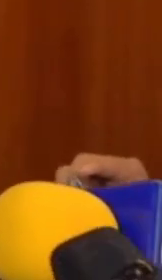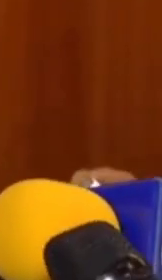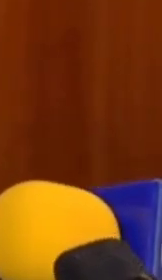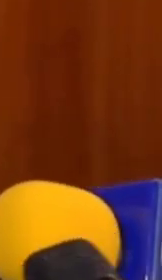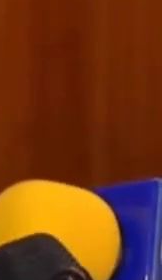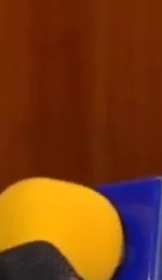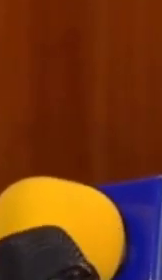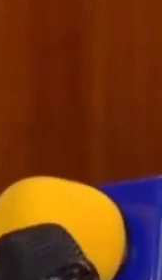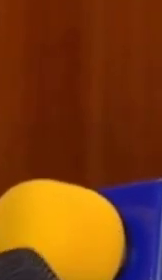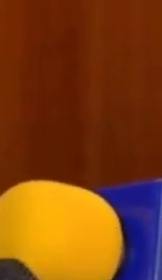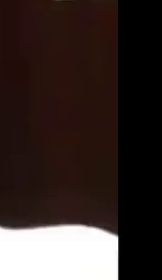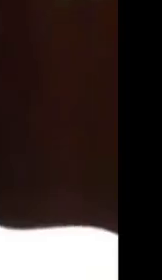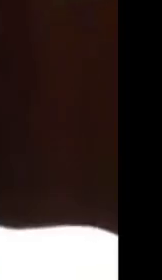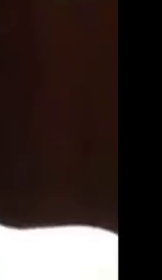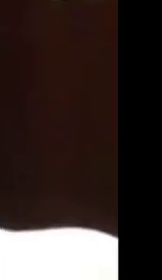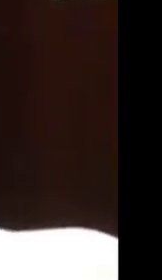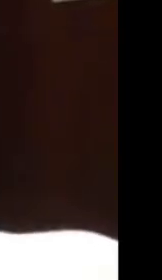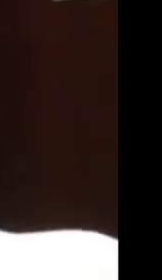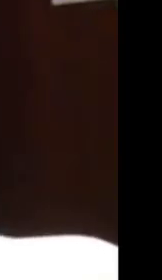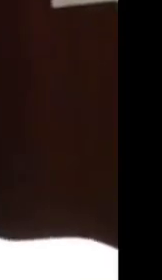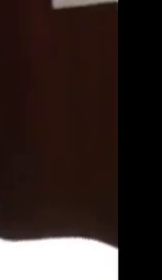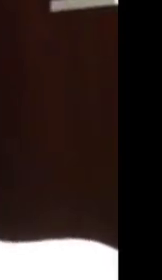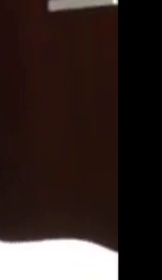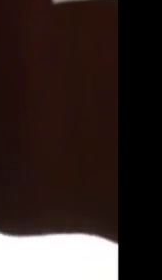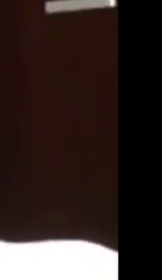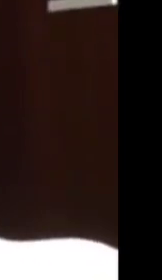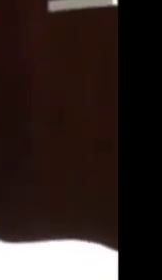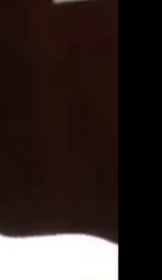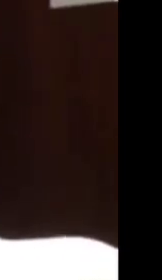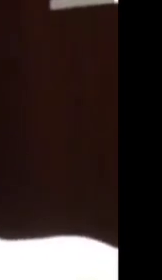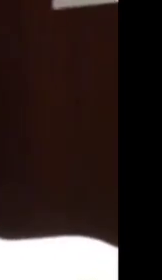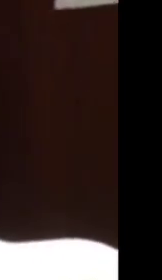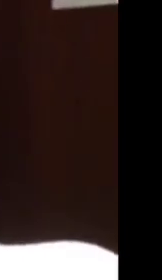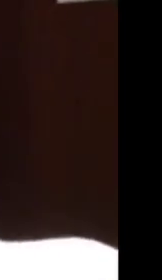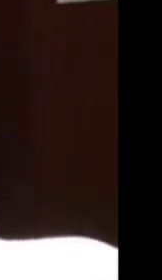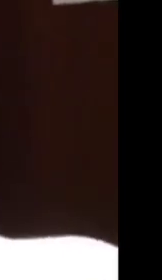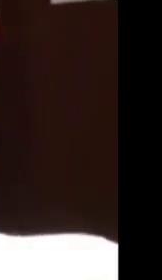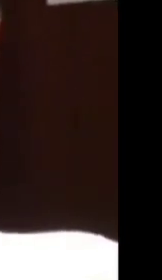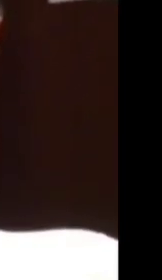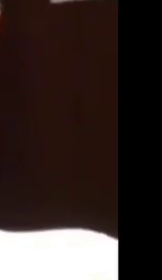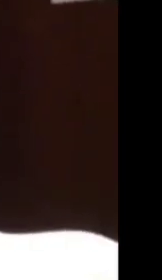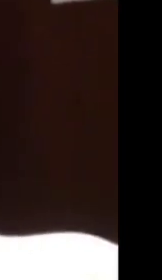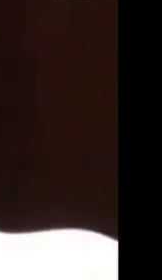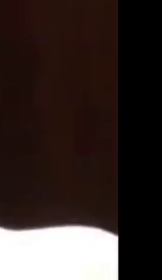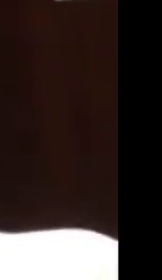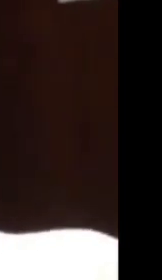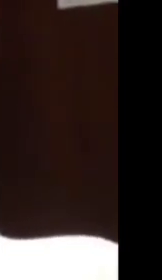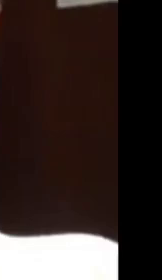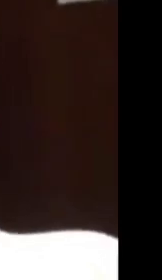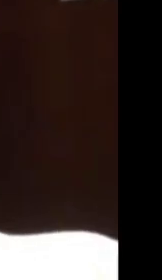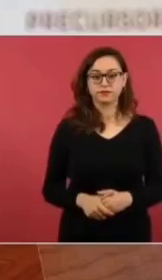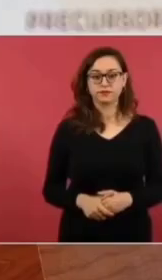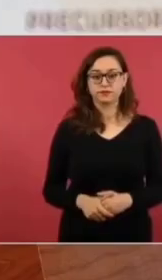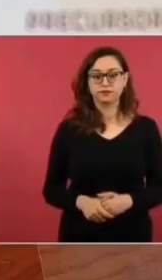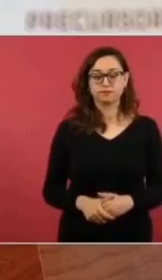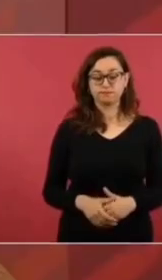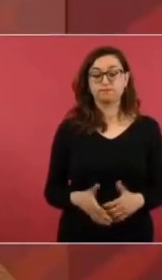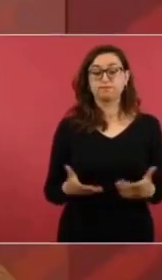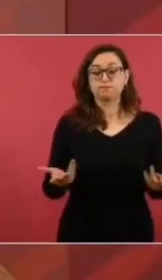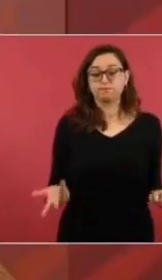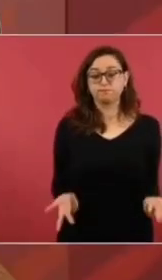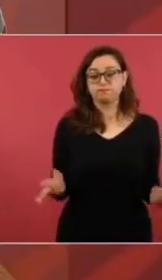acuerdo entonces ya desde ahí estaban trabajando estos dos grupos el de amor real y el de la oposición